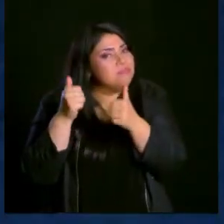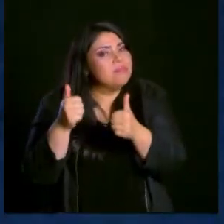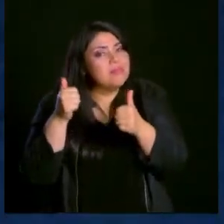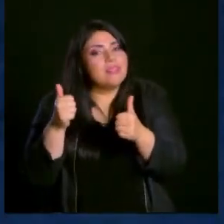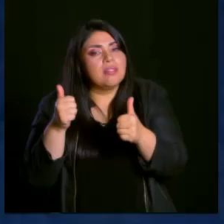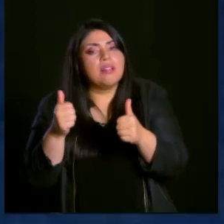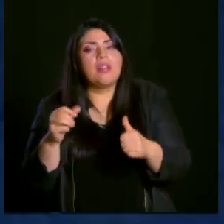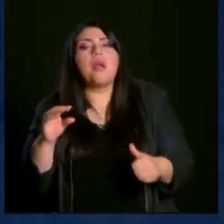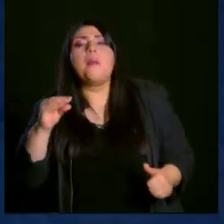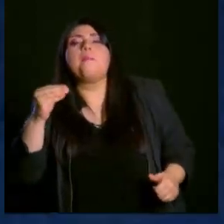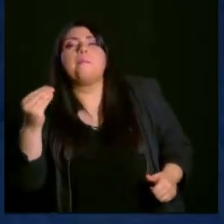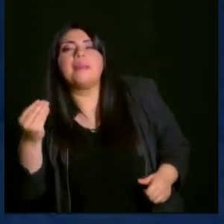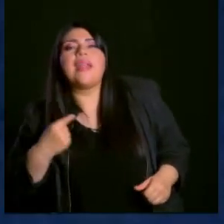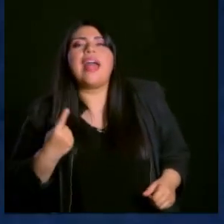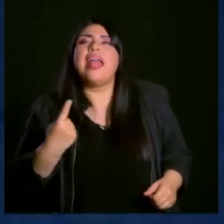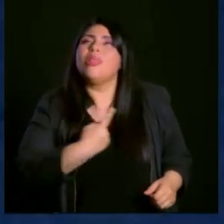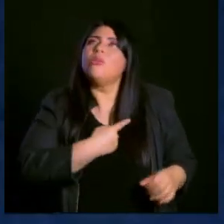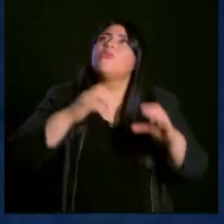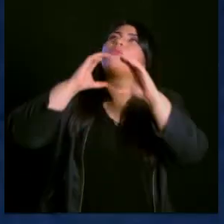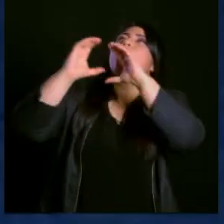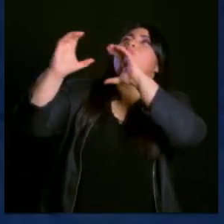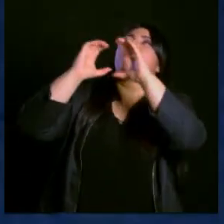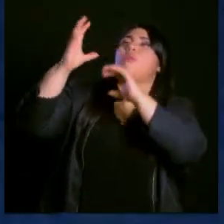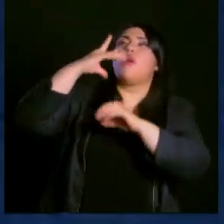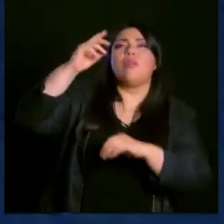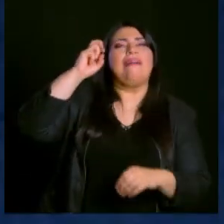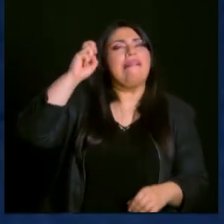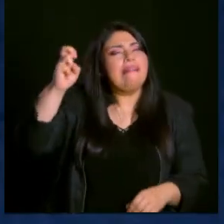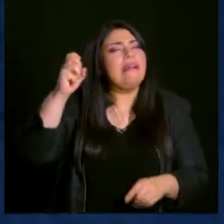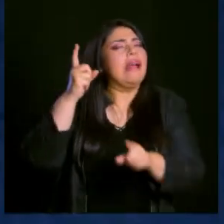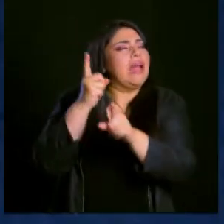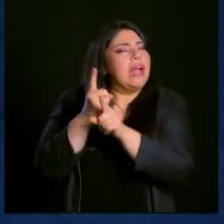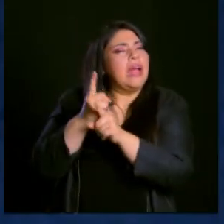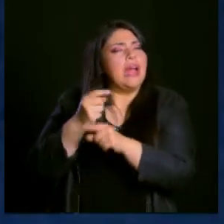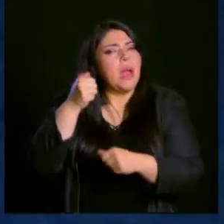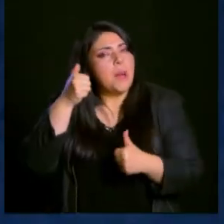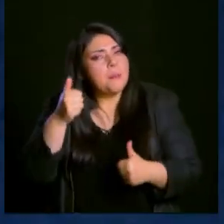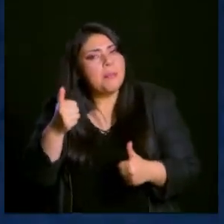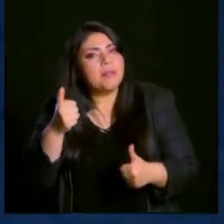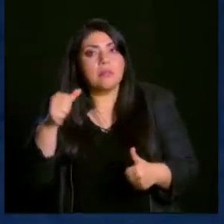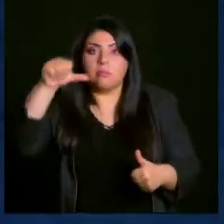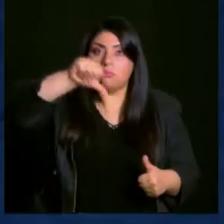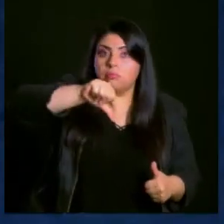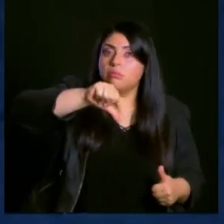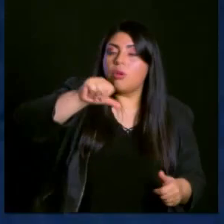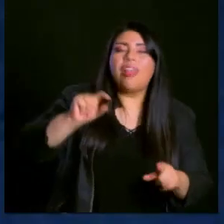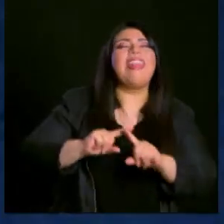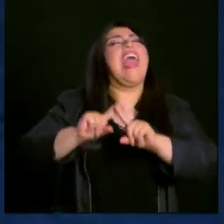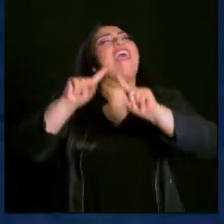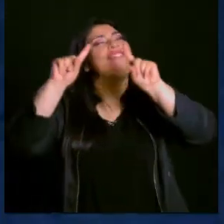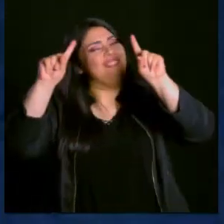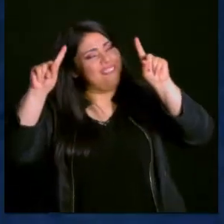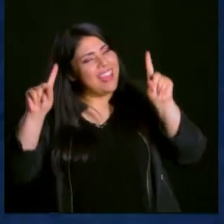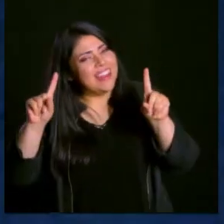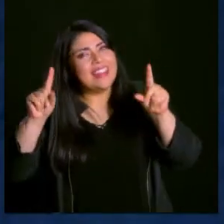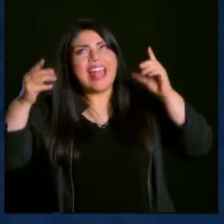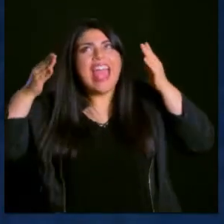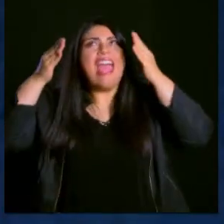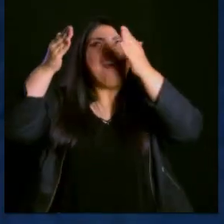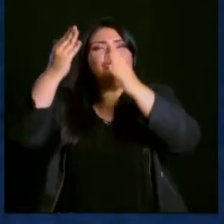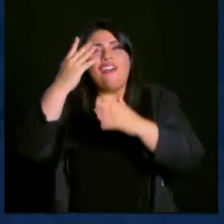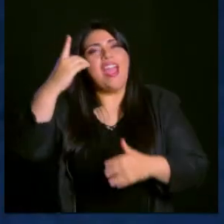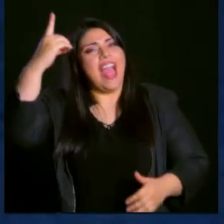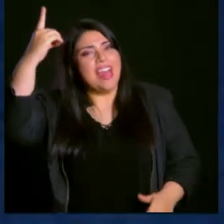es Útil para cuando estamos hablando con Dios no es malo simplemente es diferente es un enfoque diferente